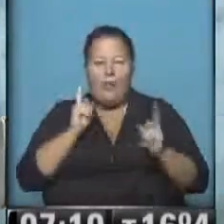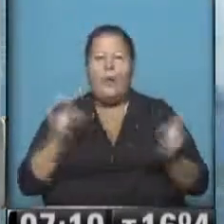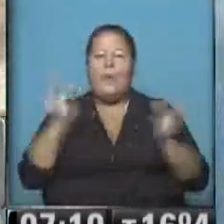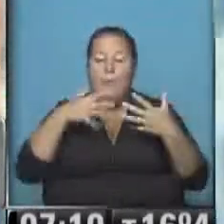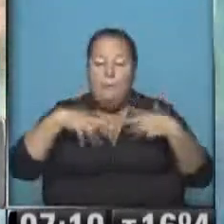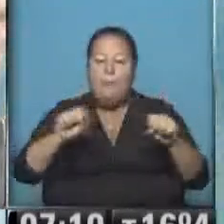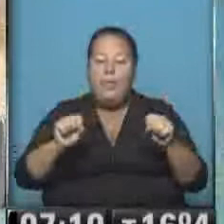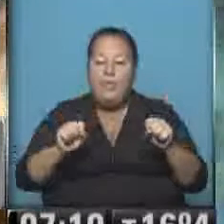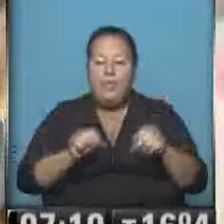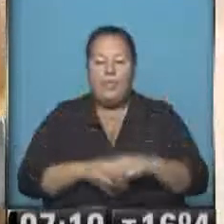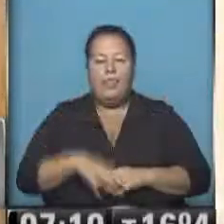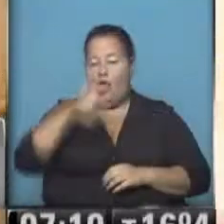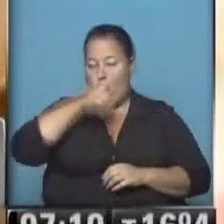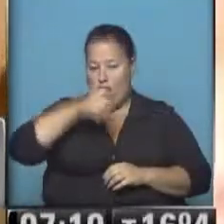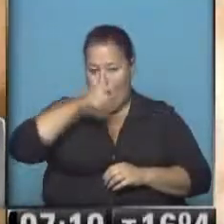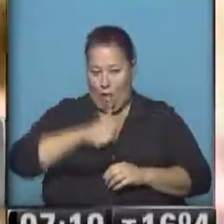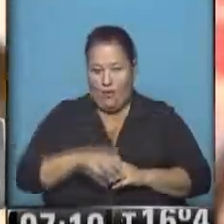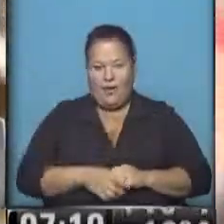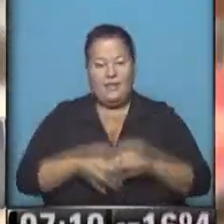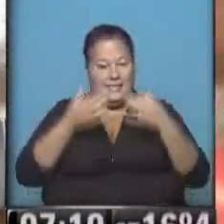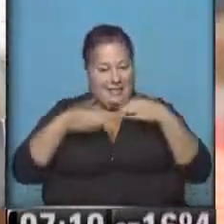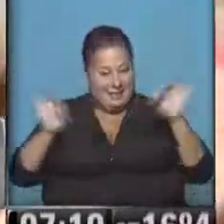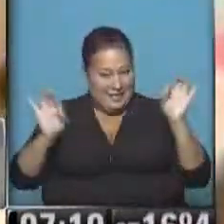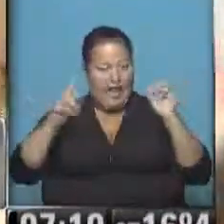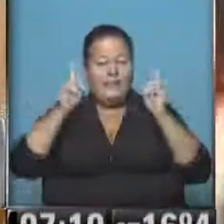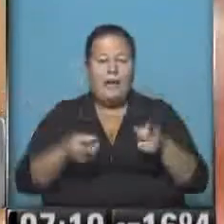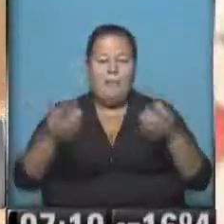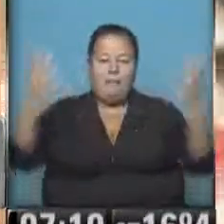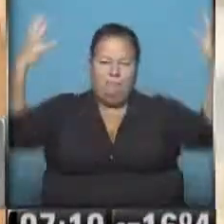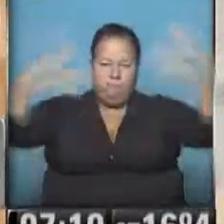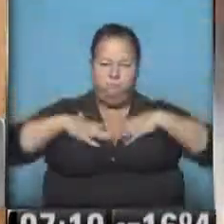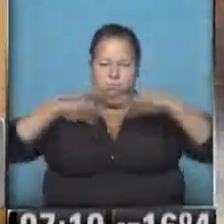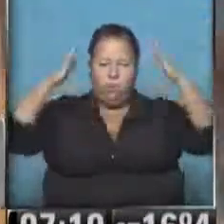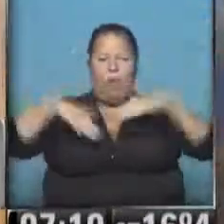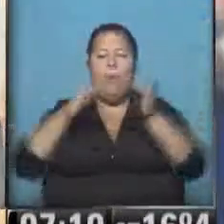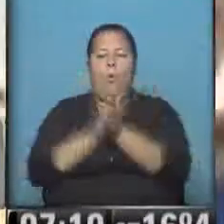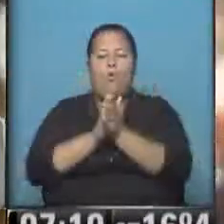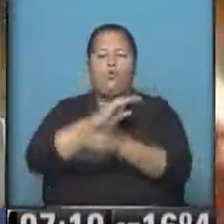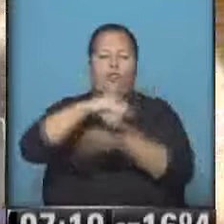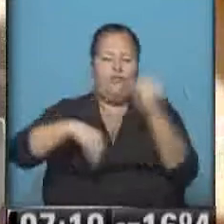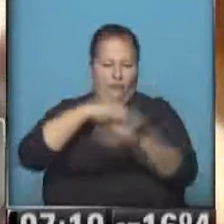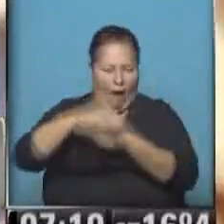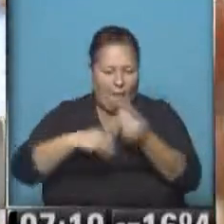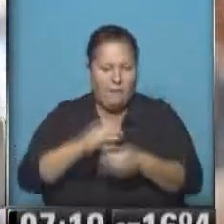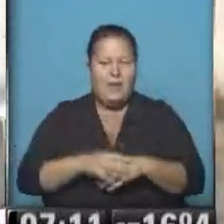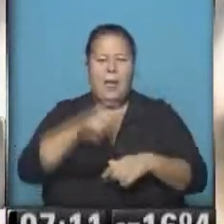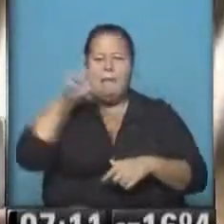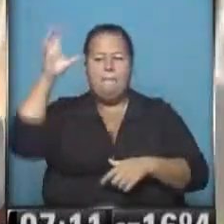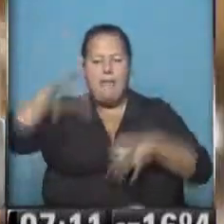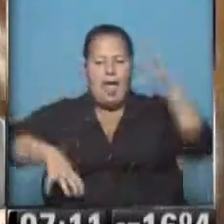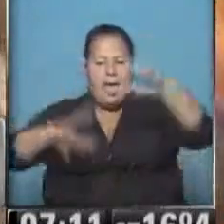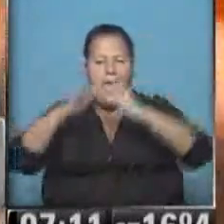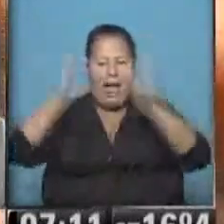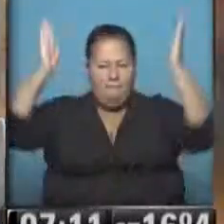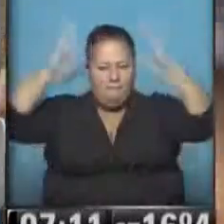niño fue encontrado el domingo, a salvo, también atrapado, probablemente junto a su familia, entre los escombros de su